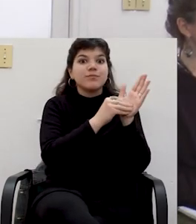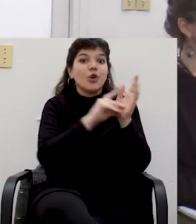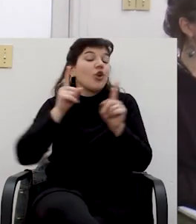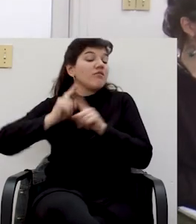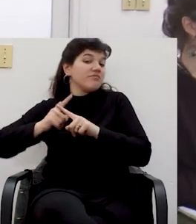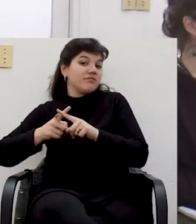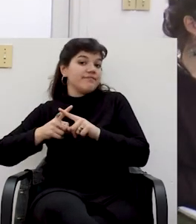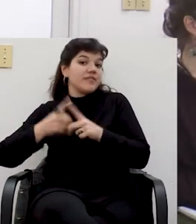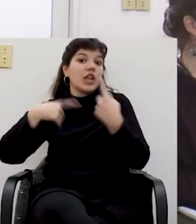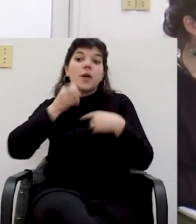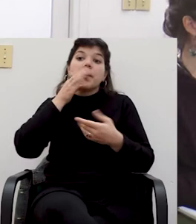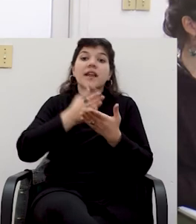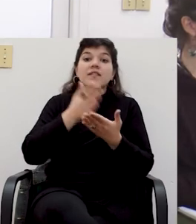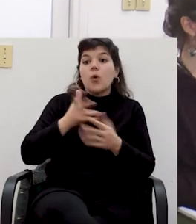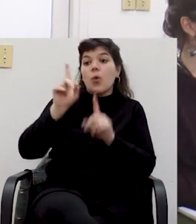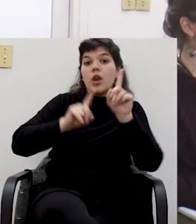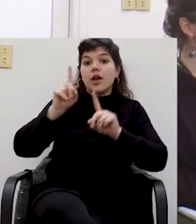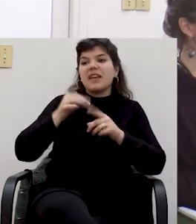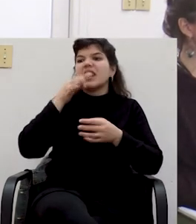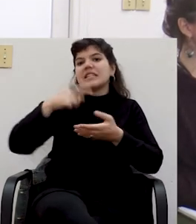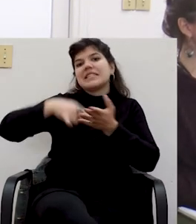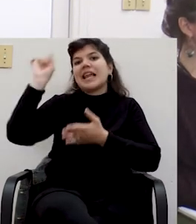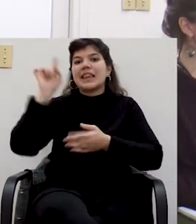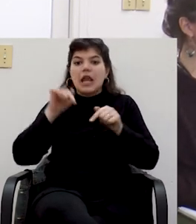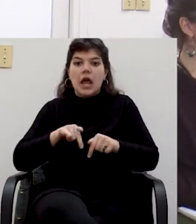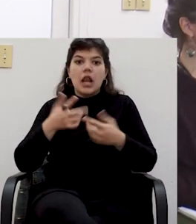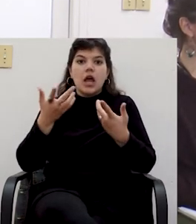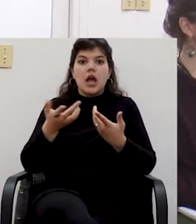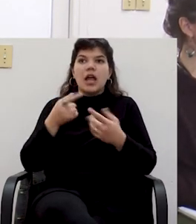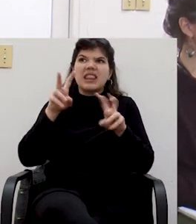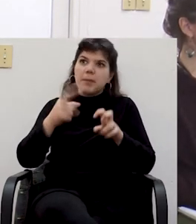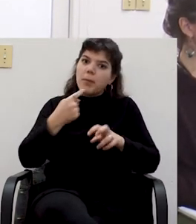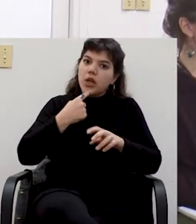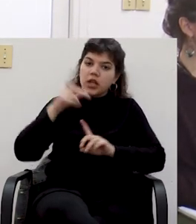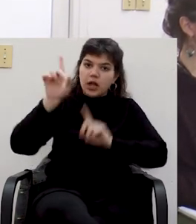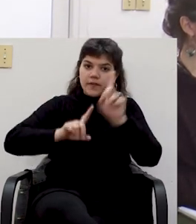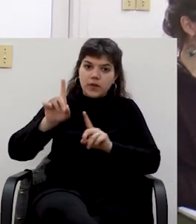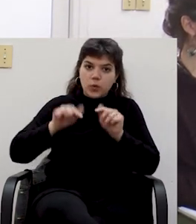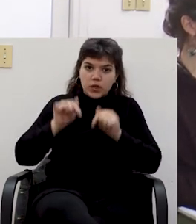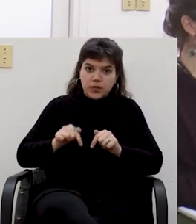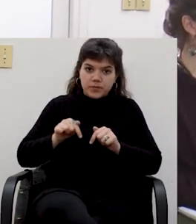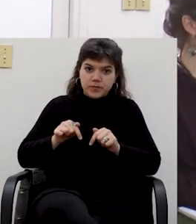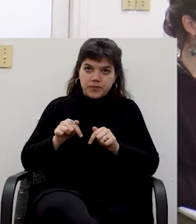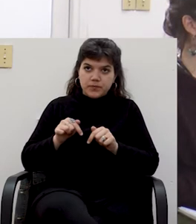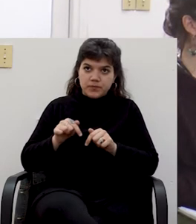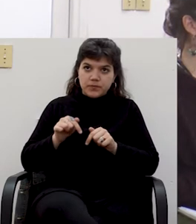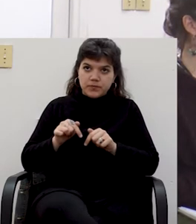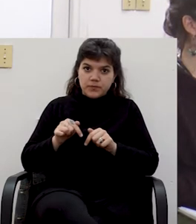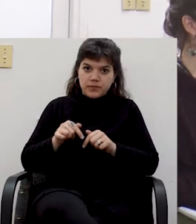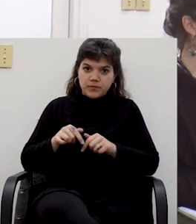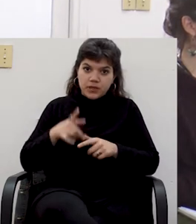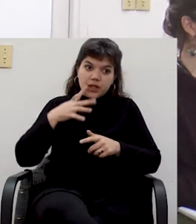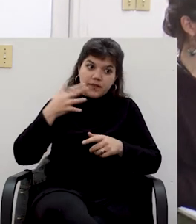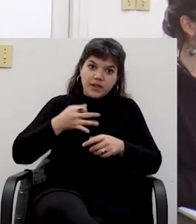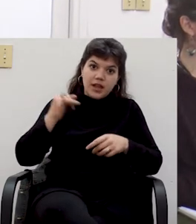Bienestar universitario es el servicio central que se ocupa de las políticas sociales universitarias y es una institución de